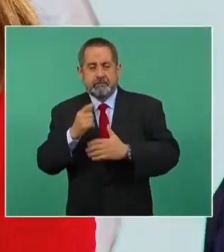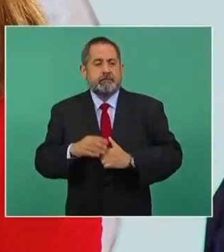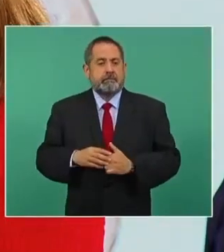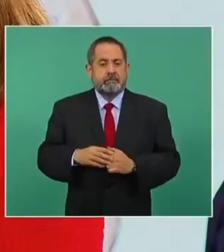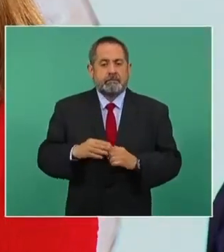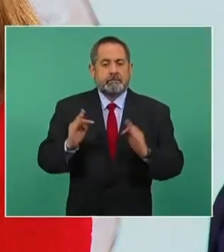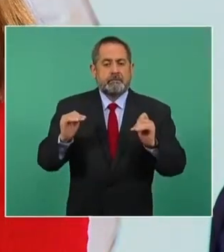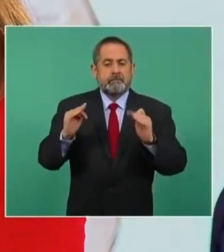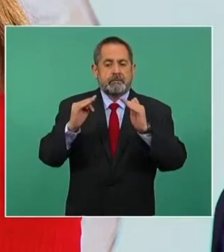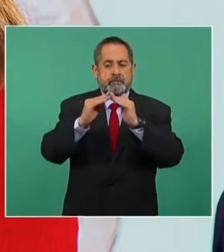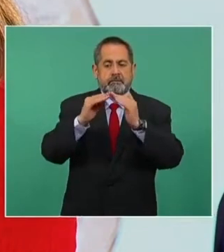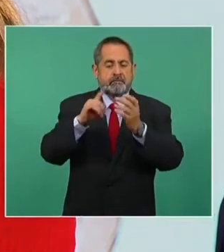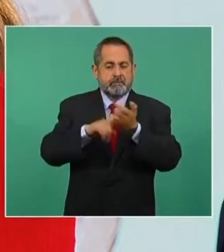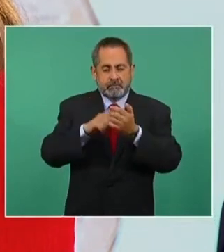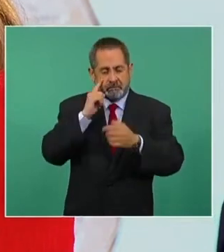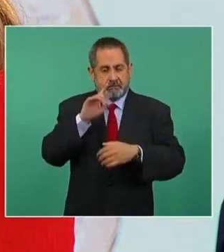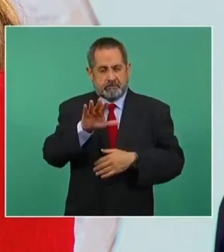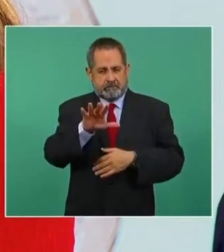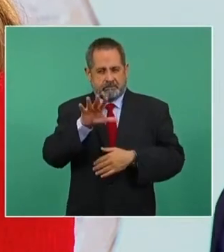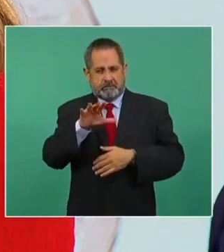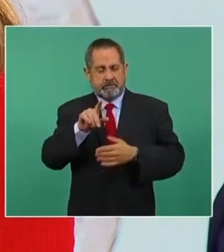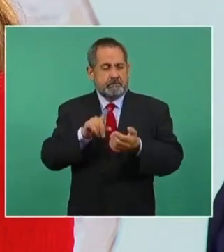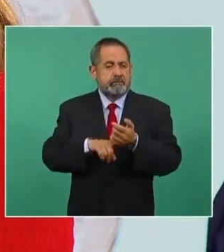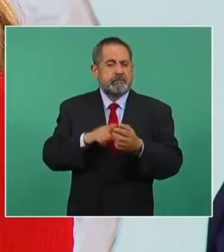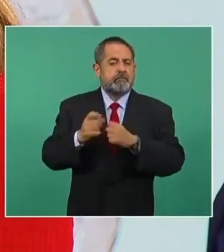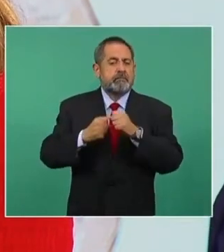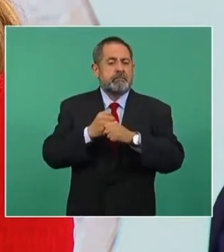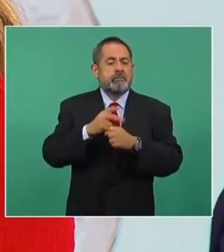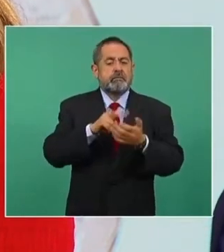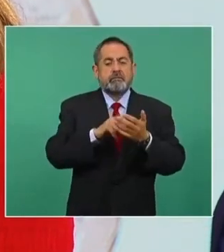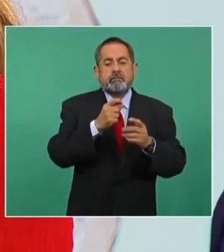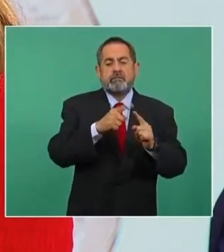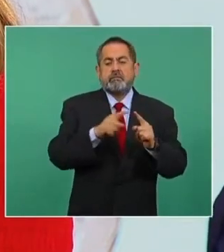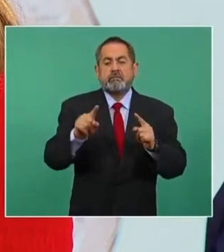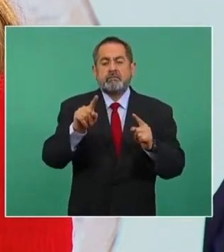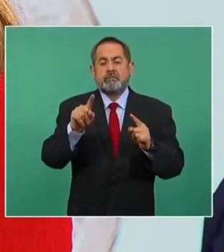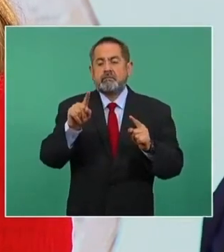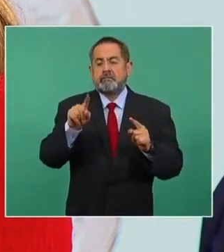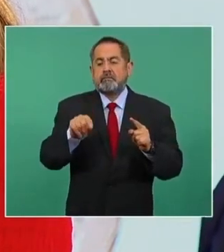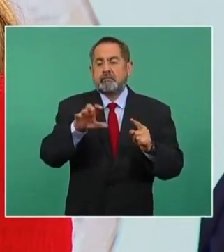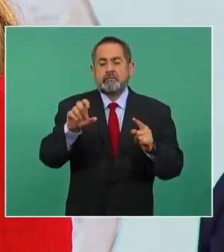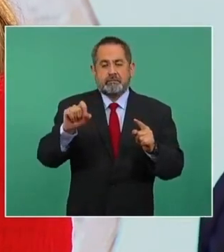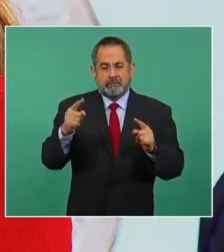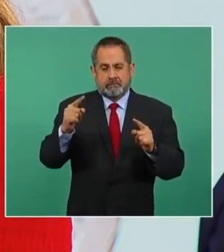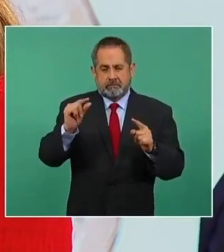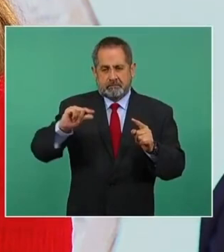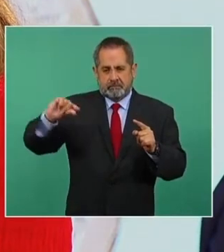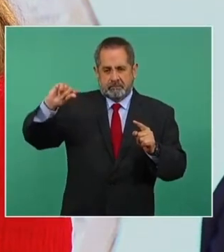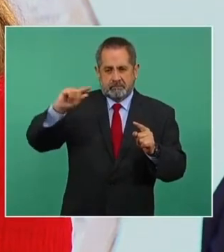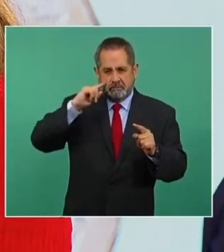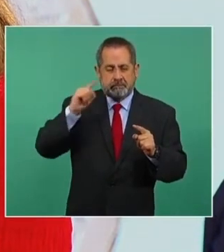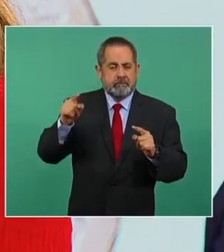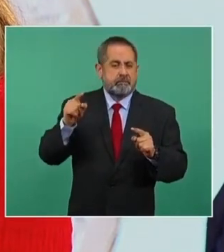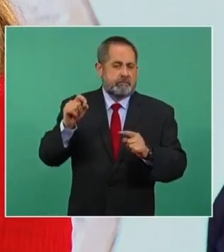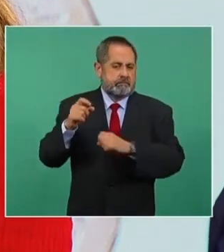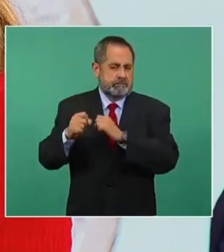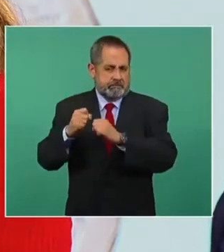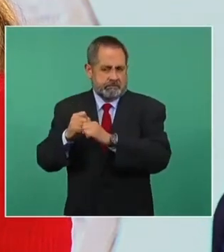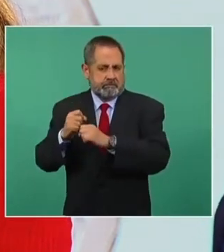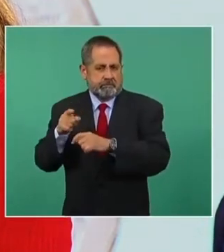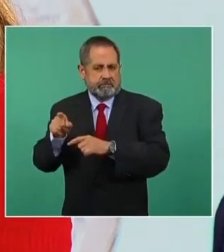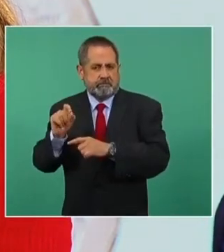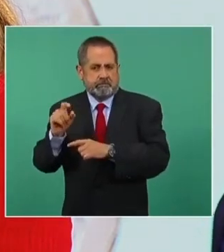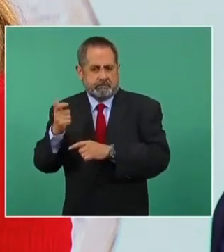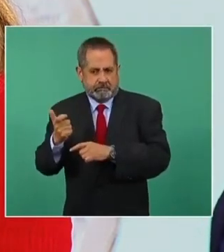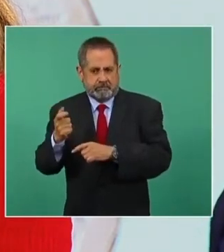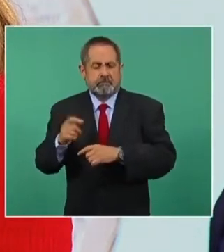Templo Mayor con la imagen latente, los años 2021 y 1521 a la derecha de la denominación de 20 pesos, con